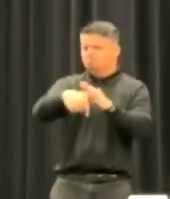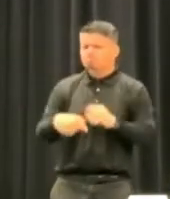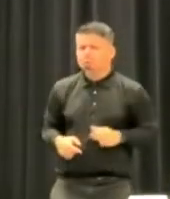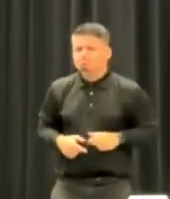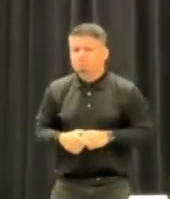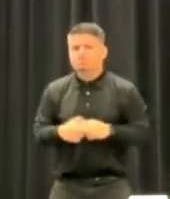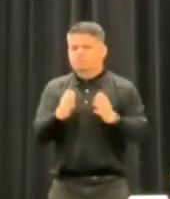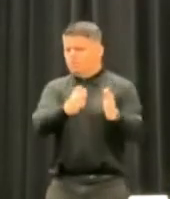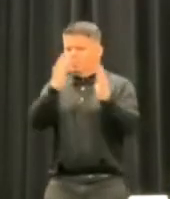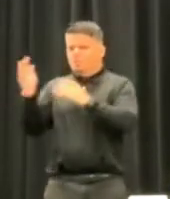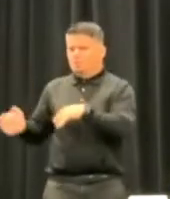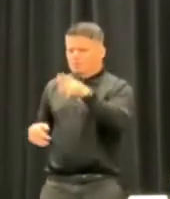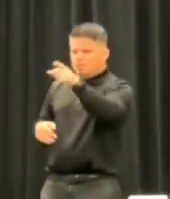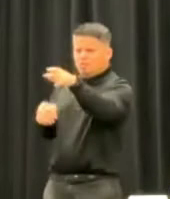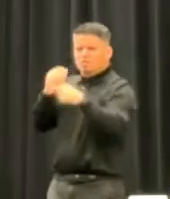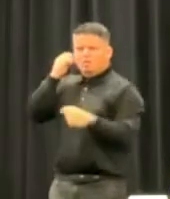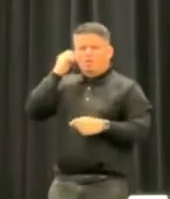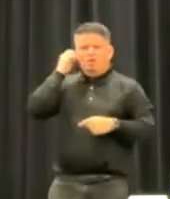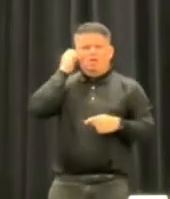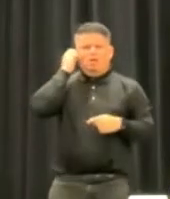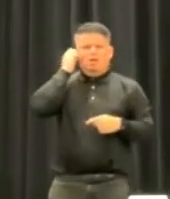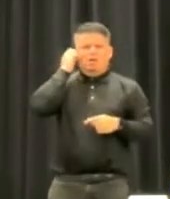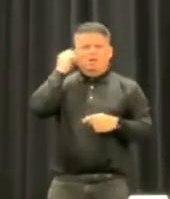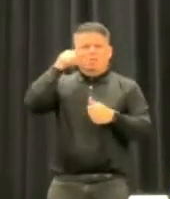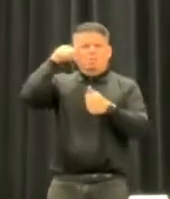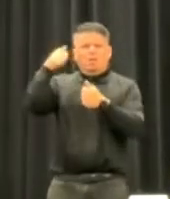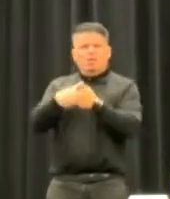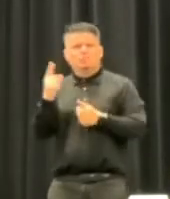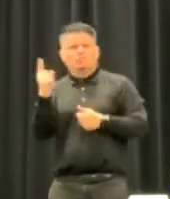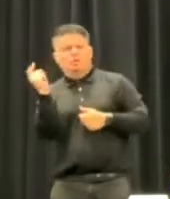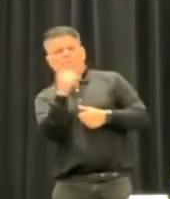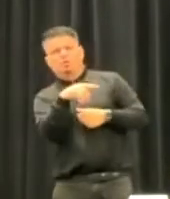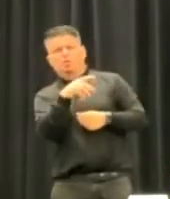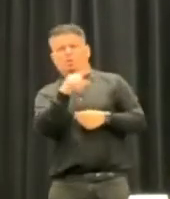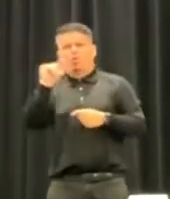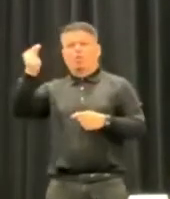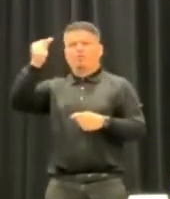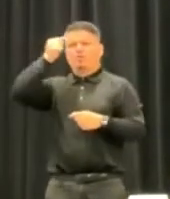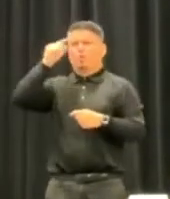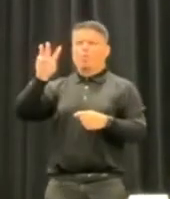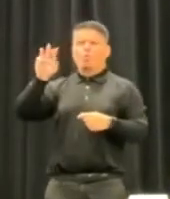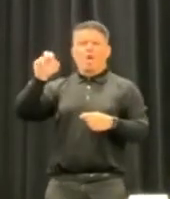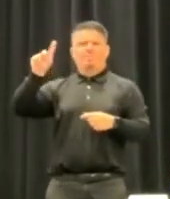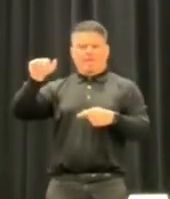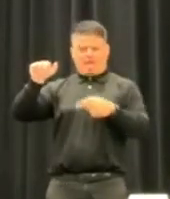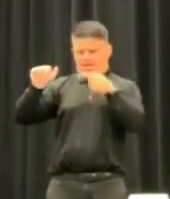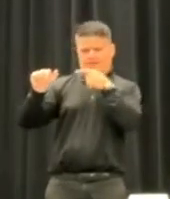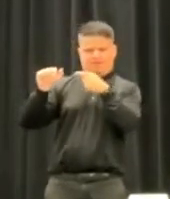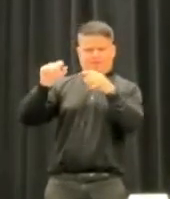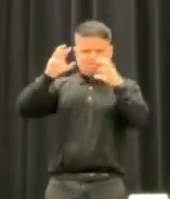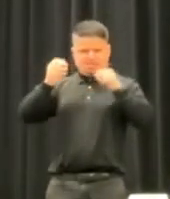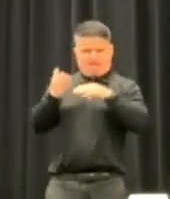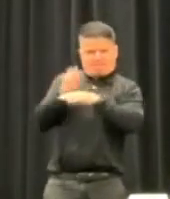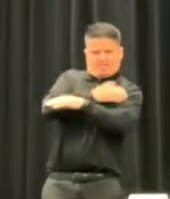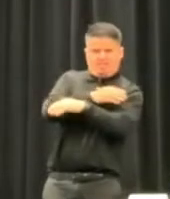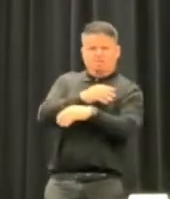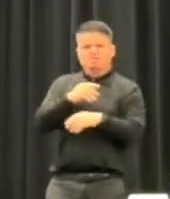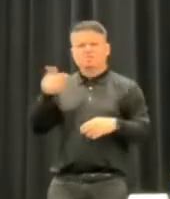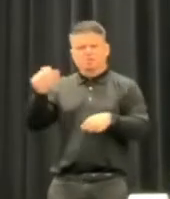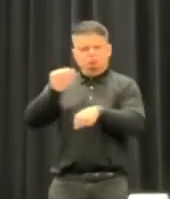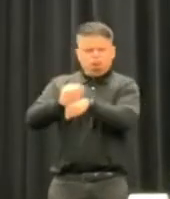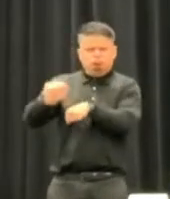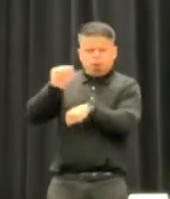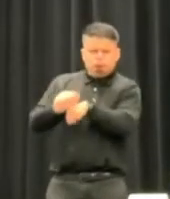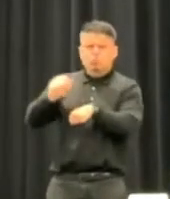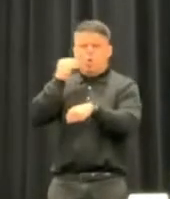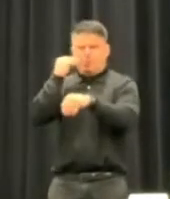wanda vas que se firmó un proyecto para trabajar a distancia correo esto se firmó ese correcto ese proyecto se